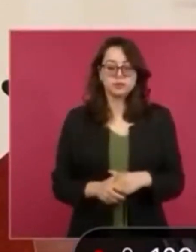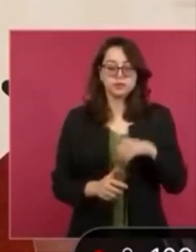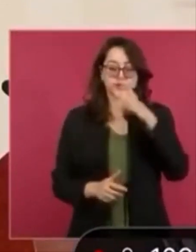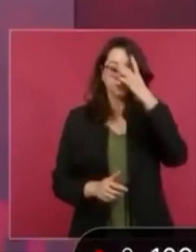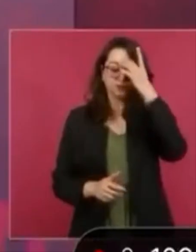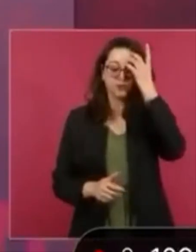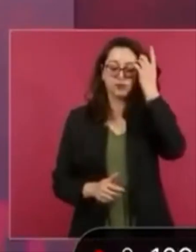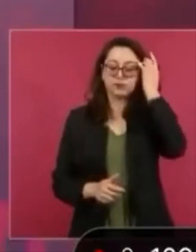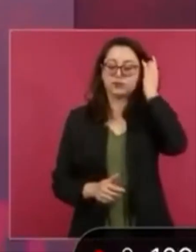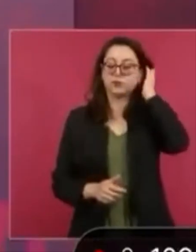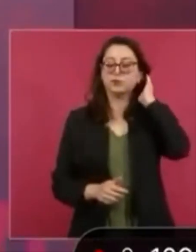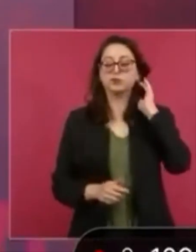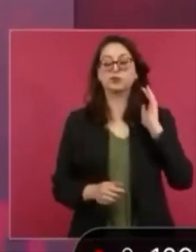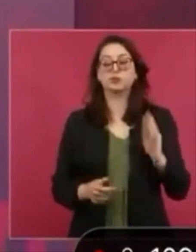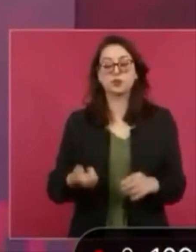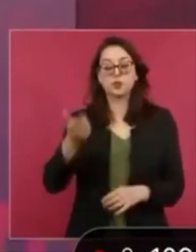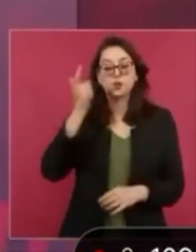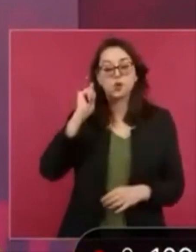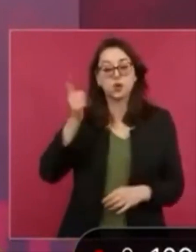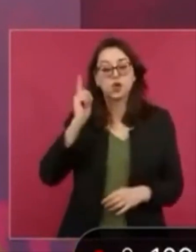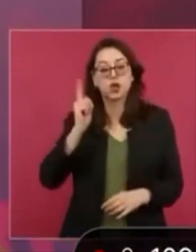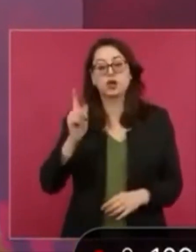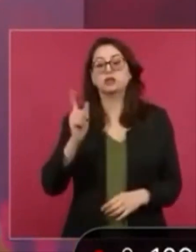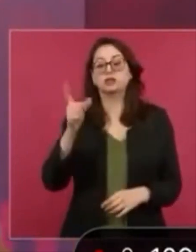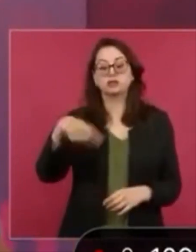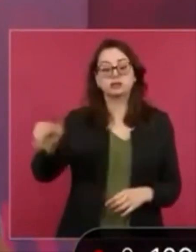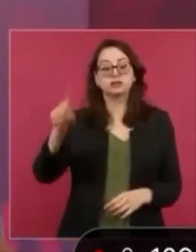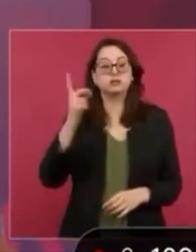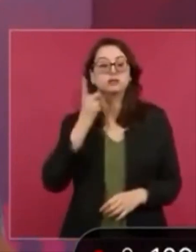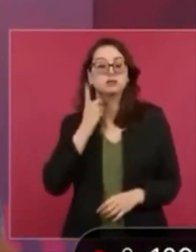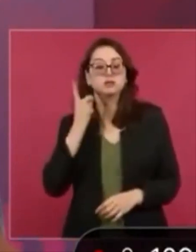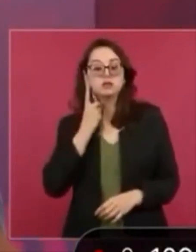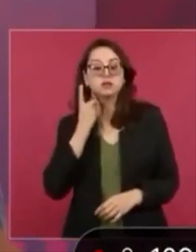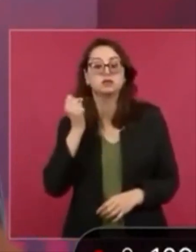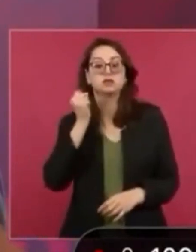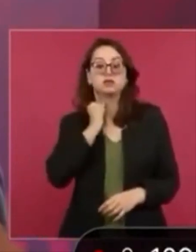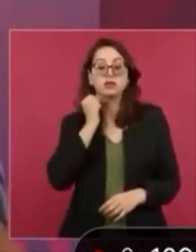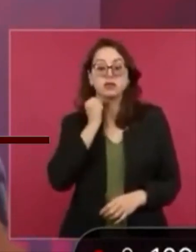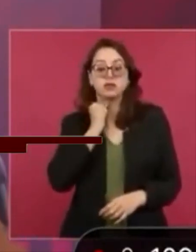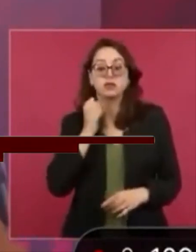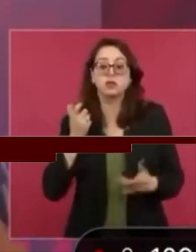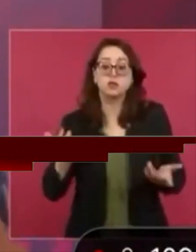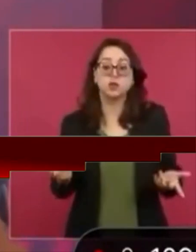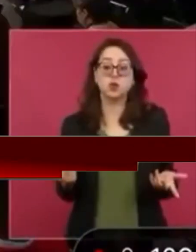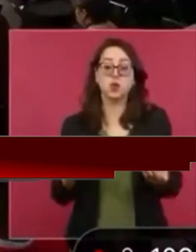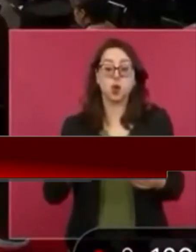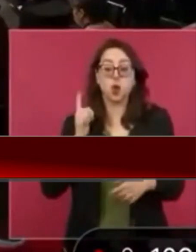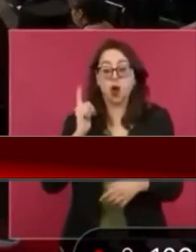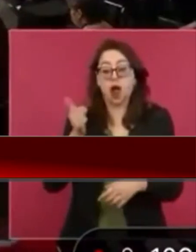y ojalá y se tenga eh mayoría